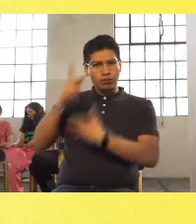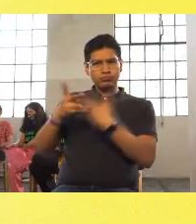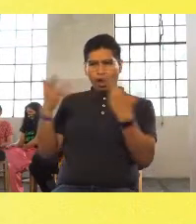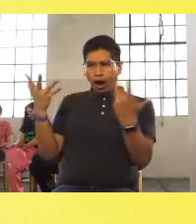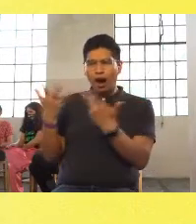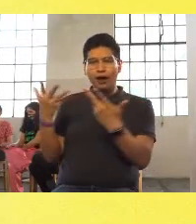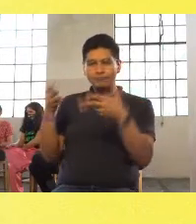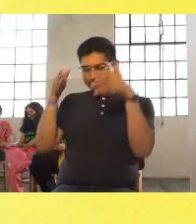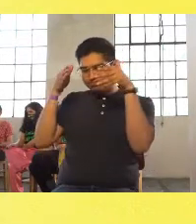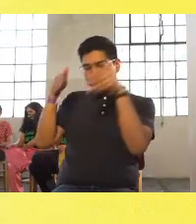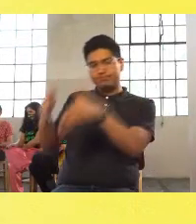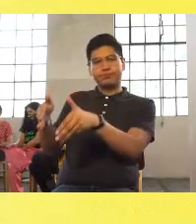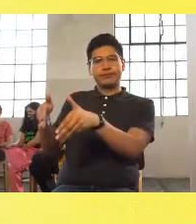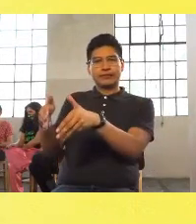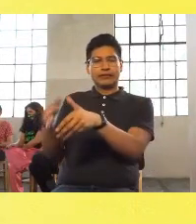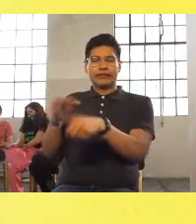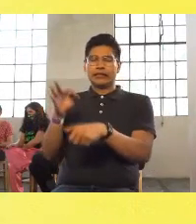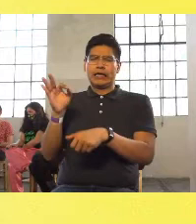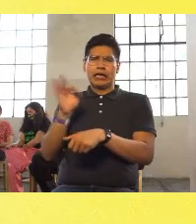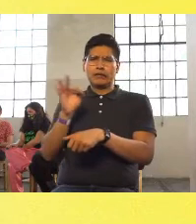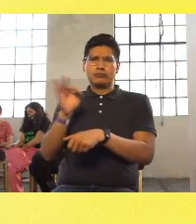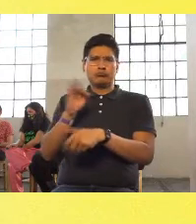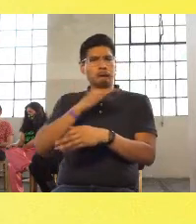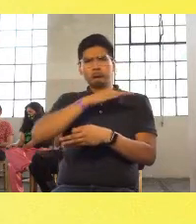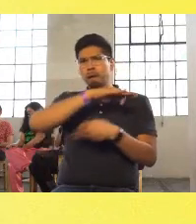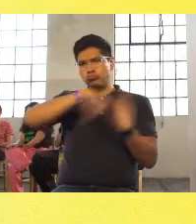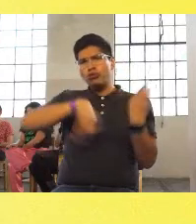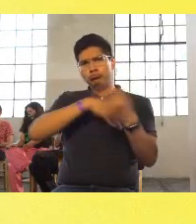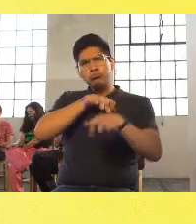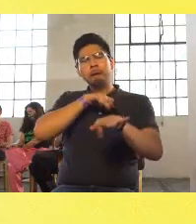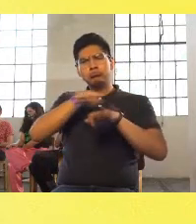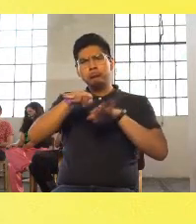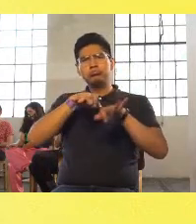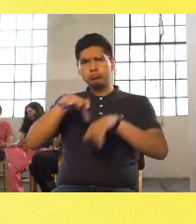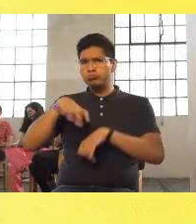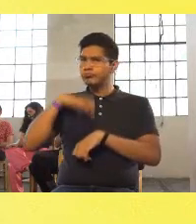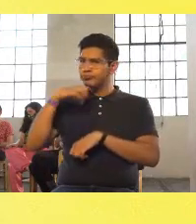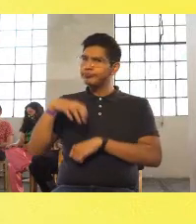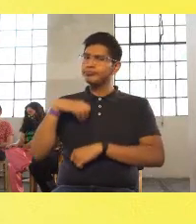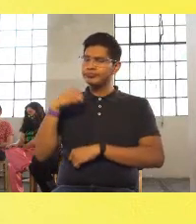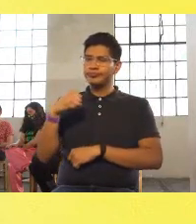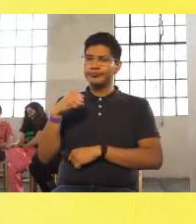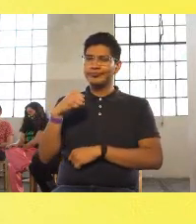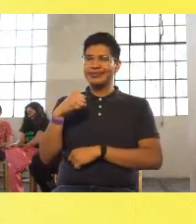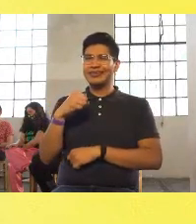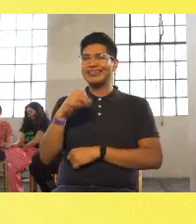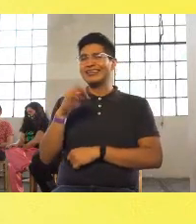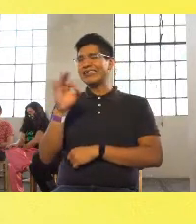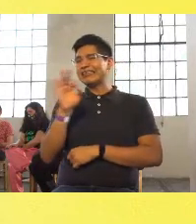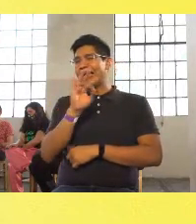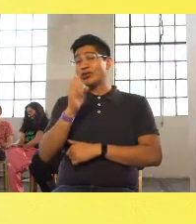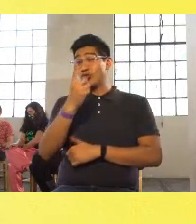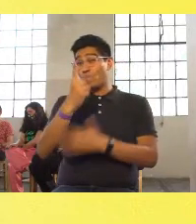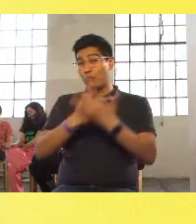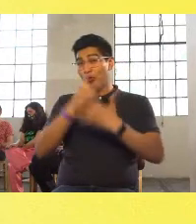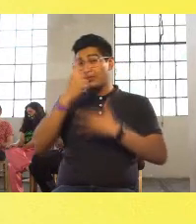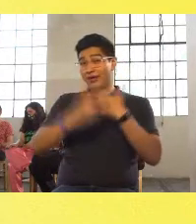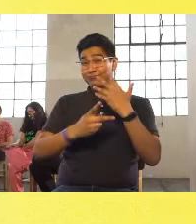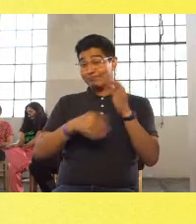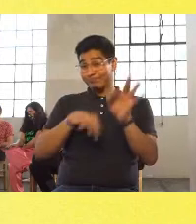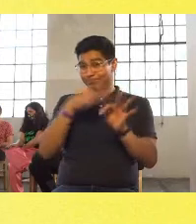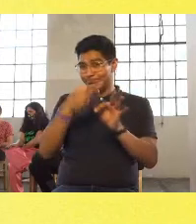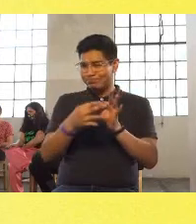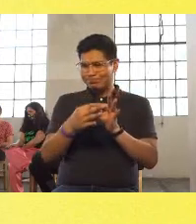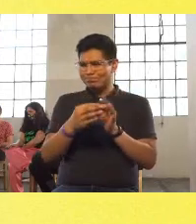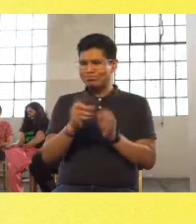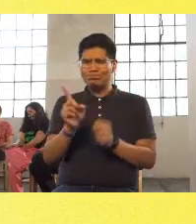entonces siempre pues salimos al quite, ¿no? Entonces no es perfecto en el sentido de que pues a veces el tiempo te gana, pero lo que